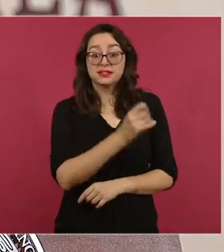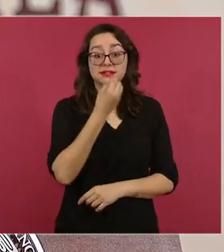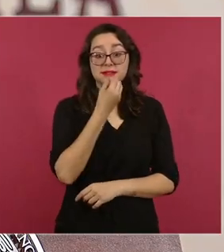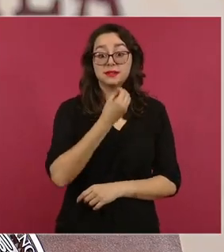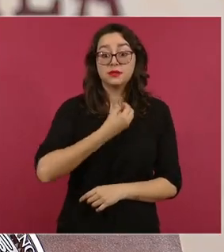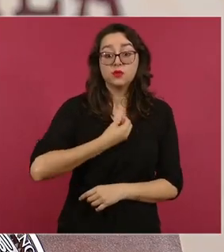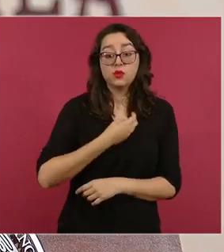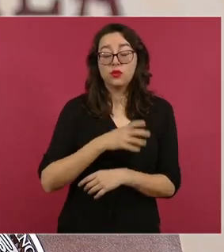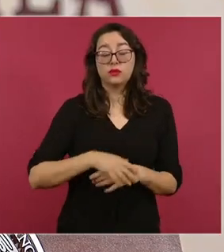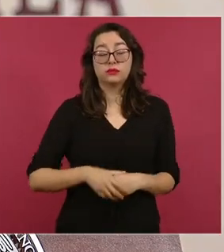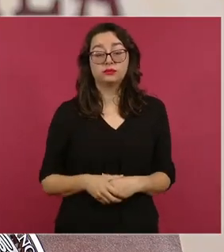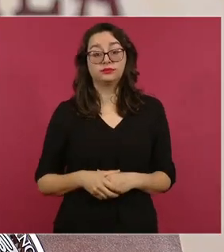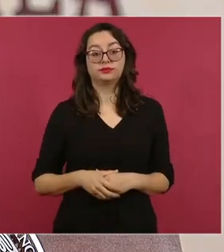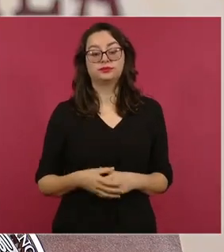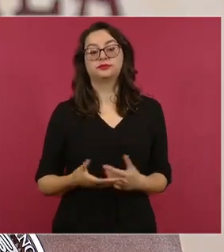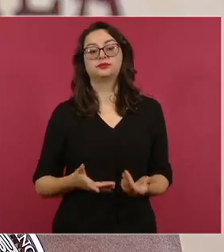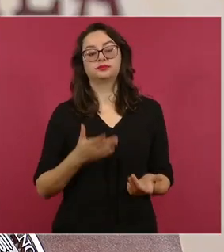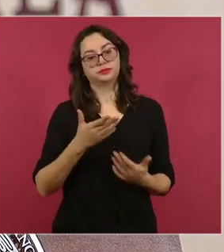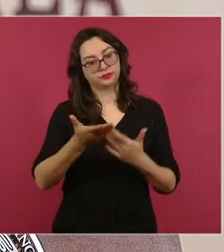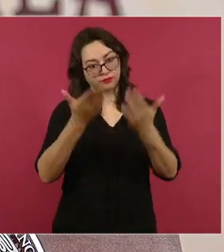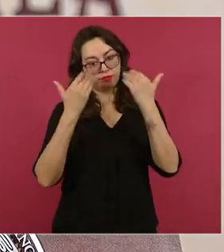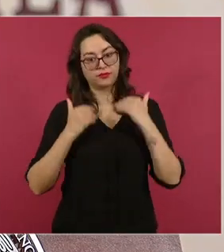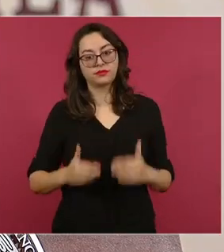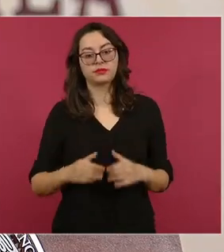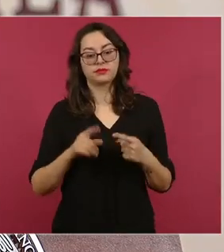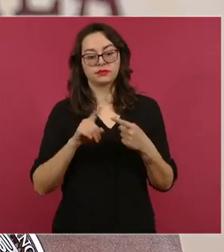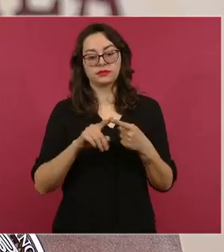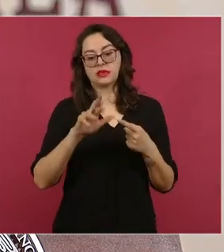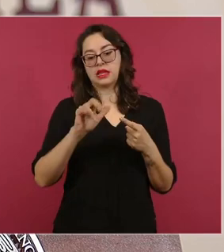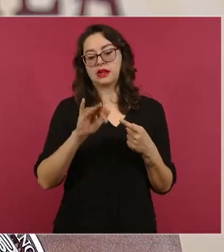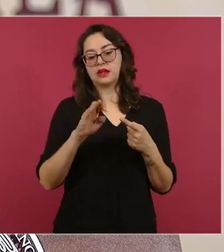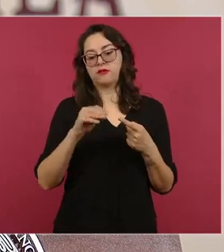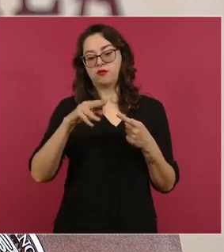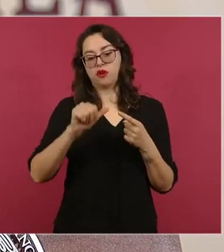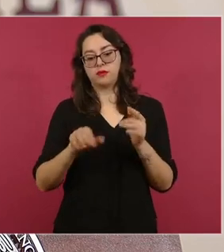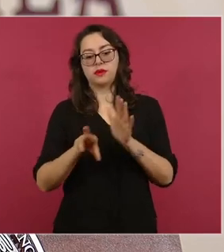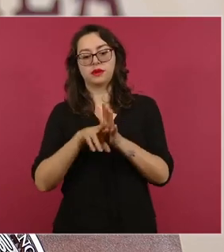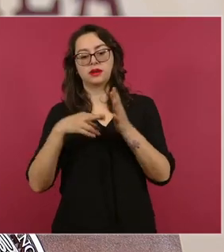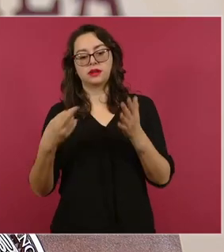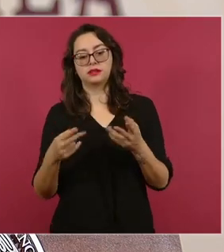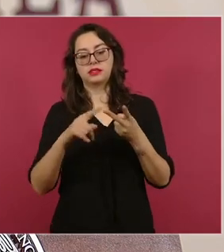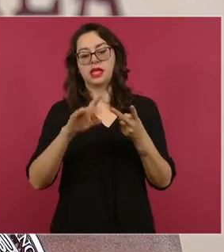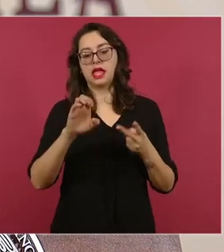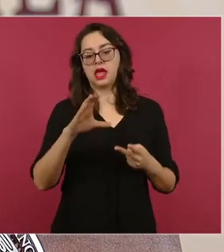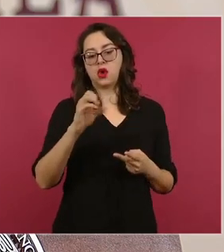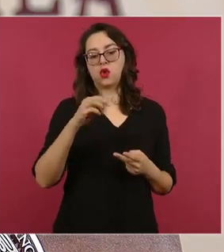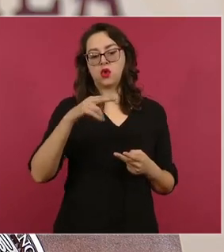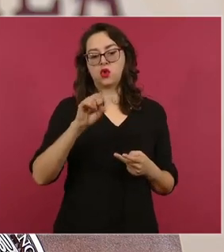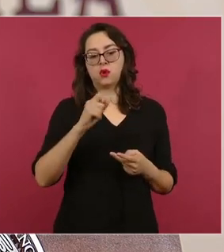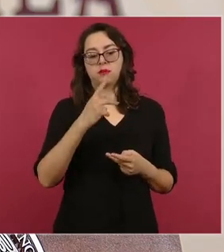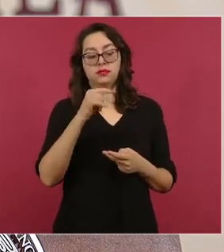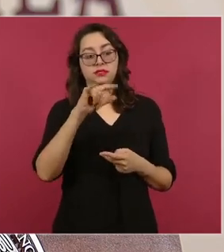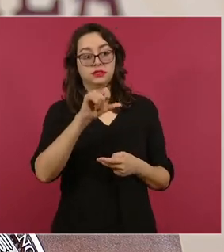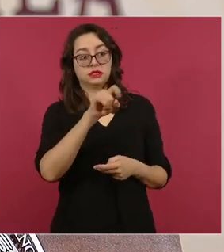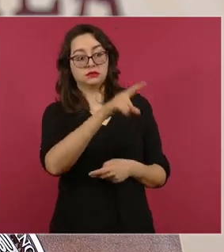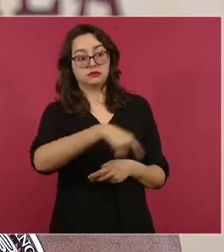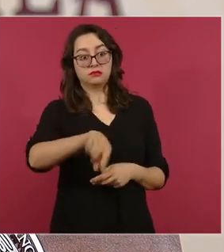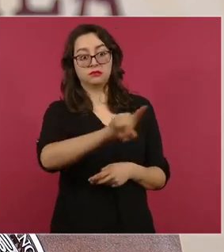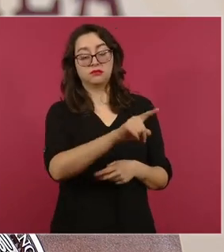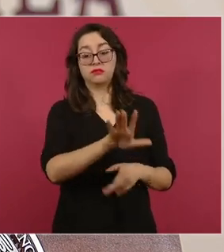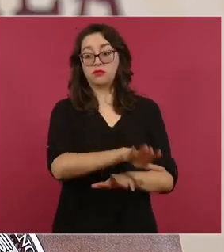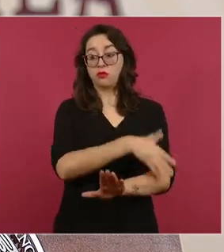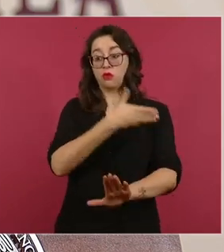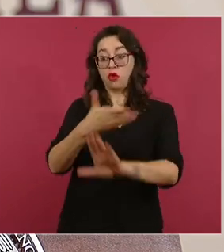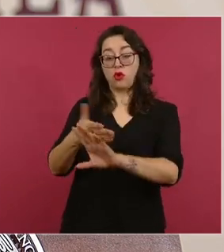Reforma y El Economista mienten sobre deuda y situación en Pemex. El 10 de octubre